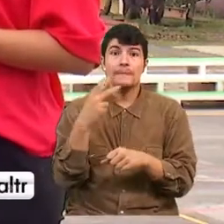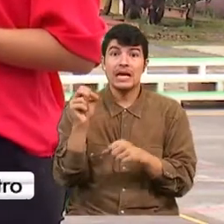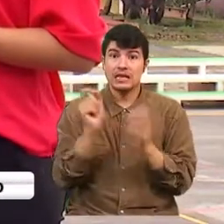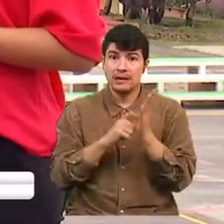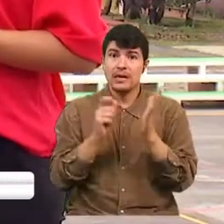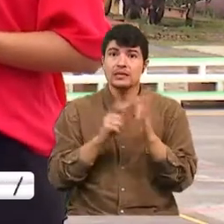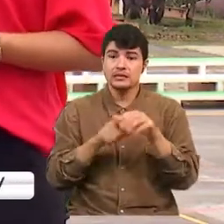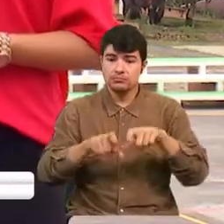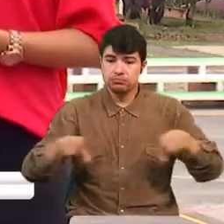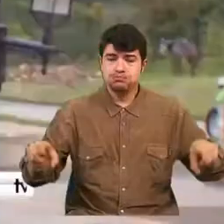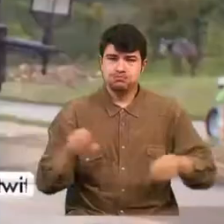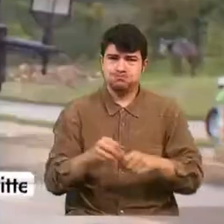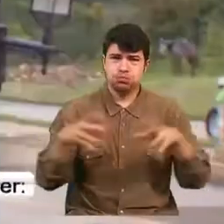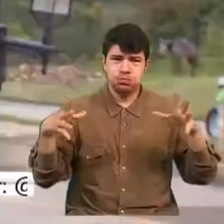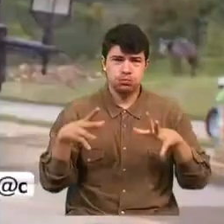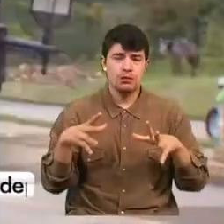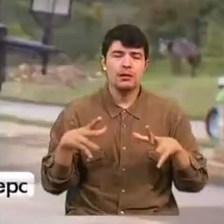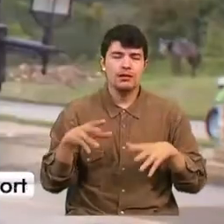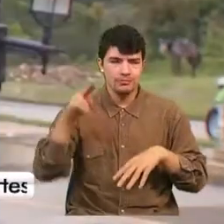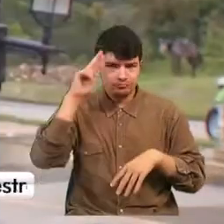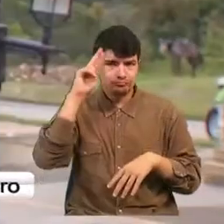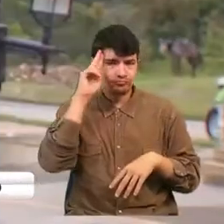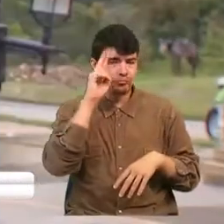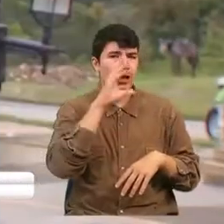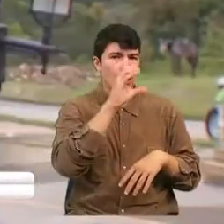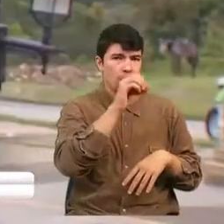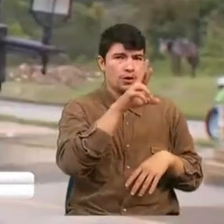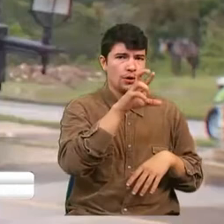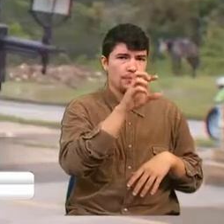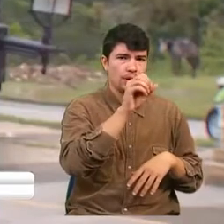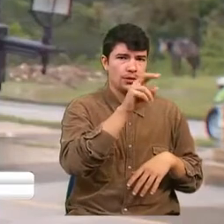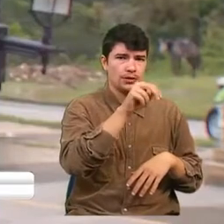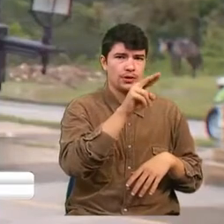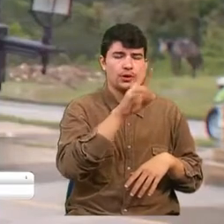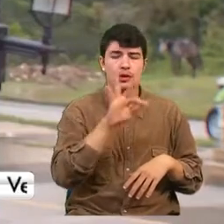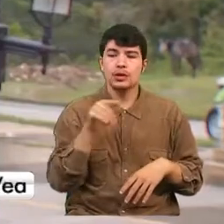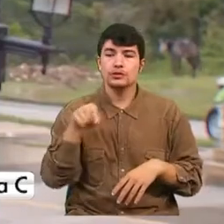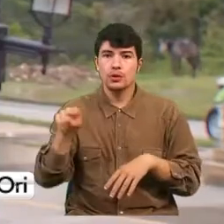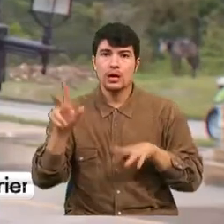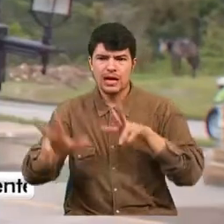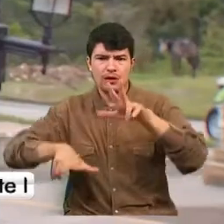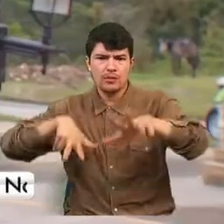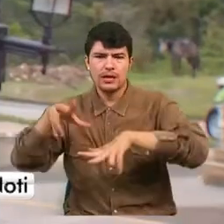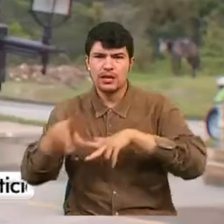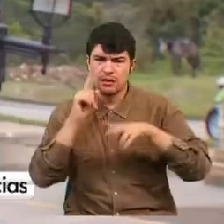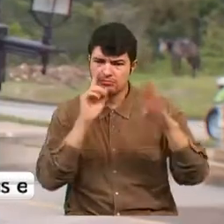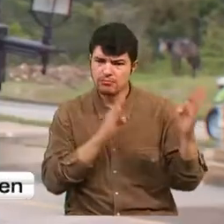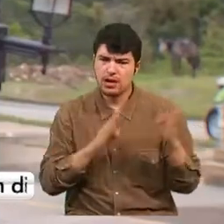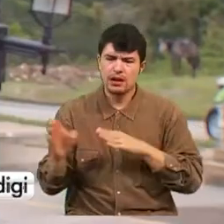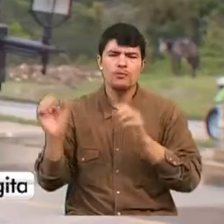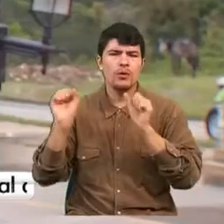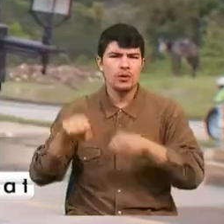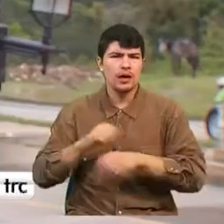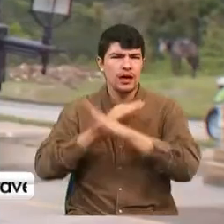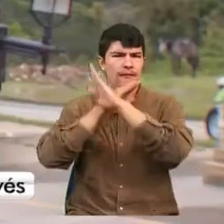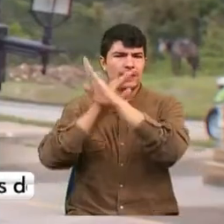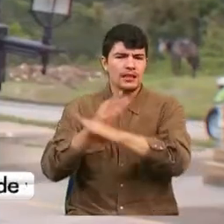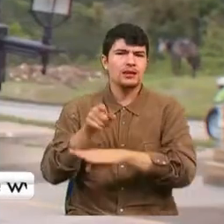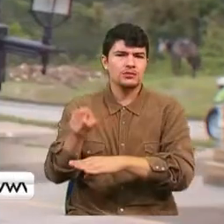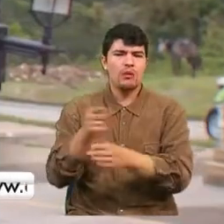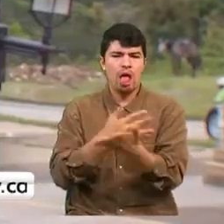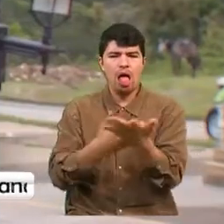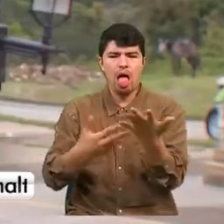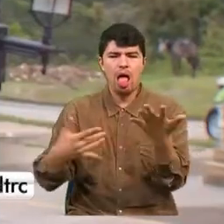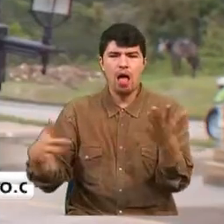corrido el año, María. Así es, y por eso Corponor y Ecopetrol han tomado medidas de contingencia para evitar que se siga derramando crudo, y